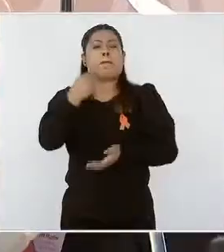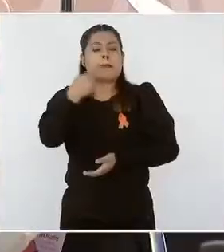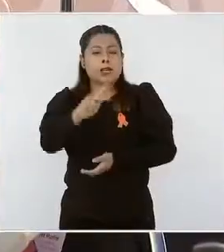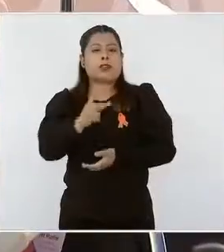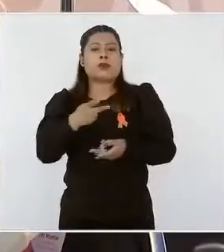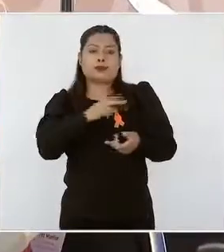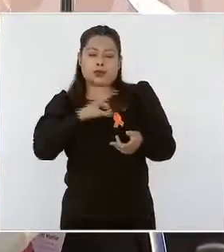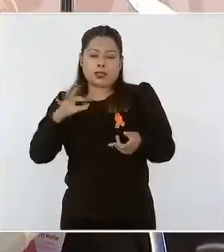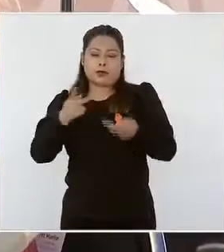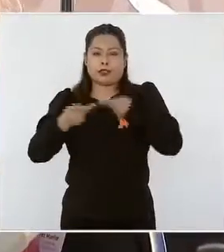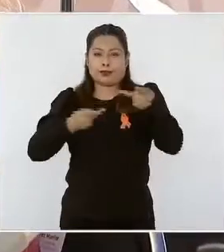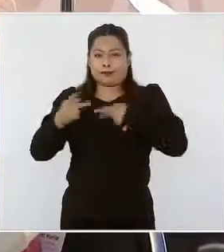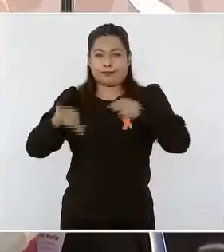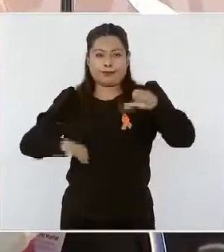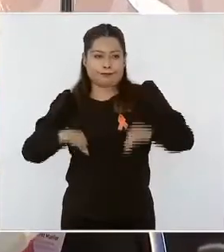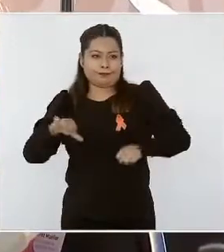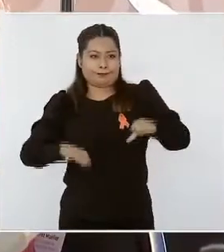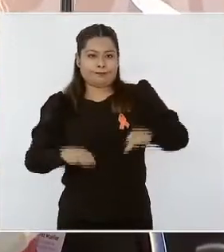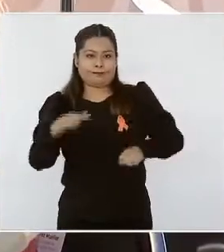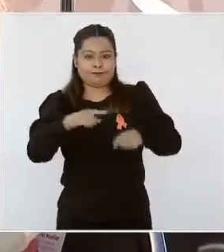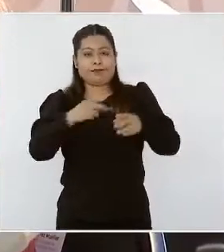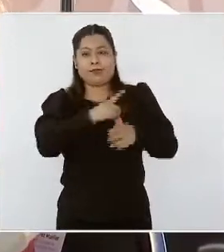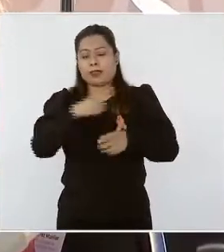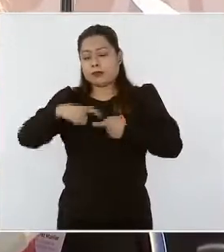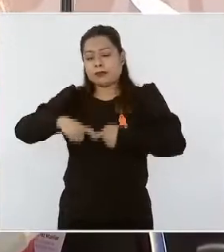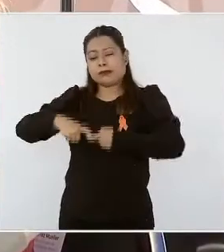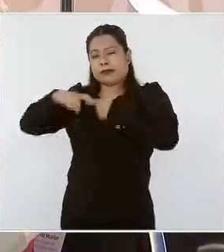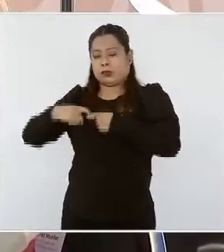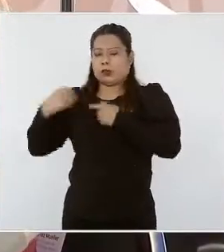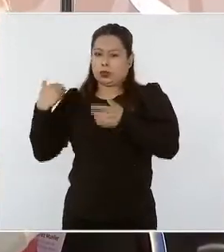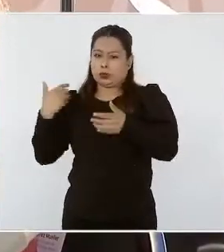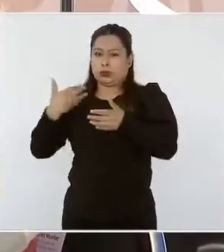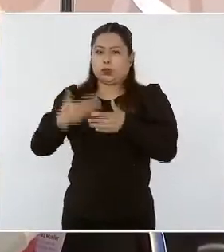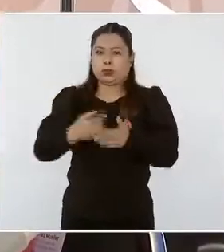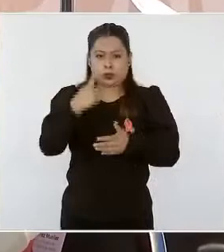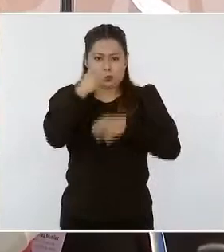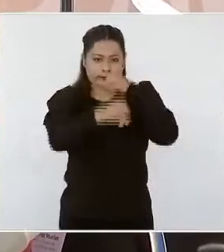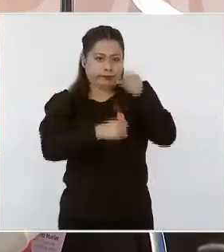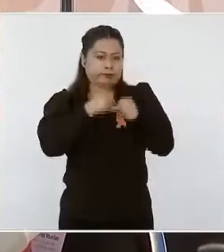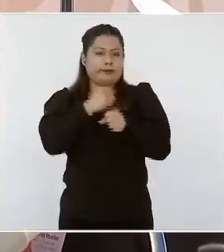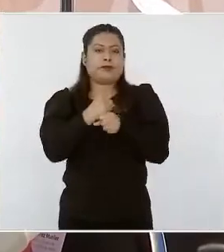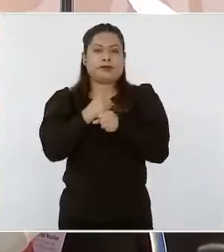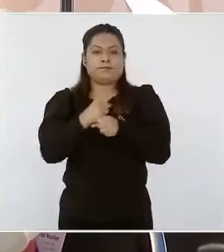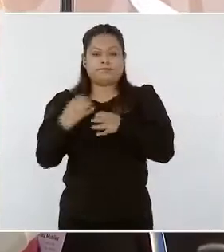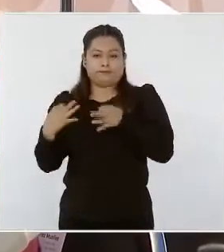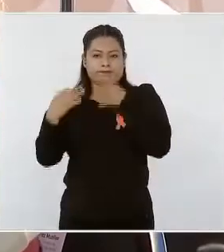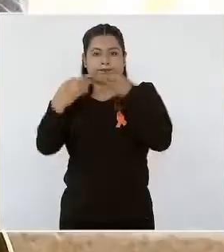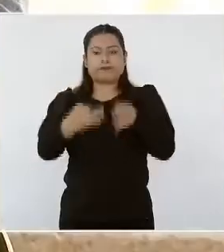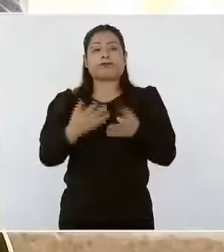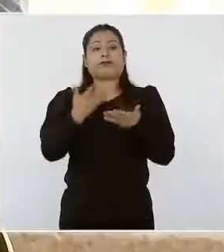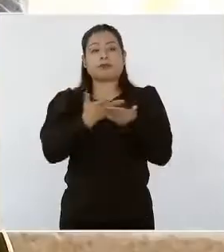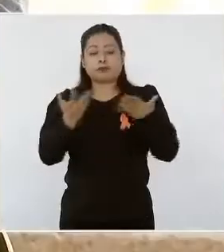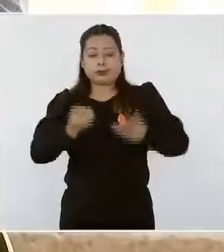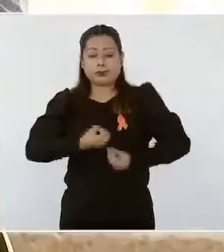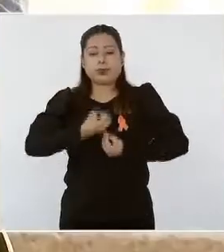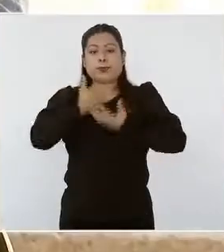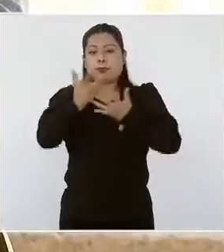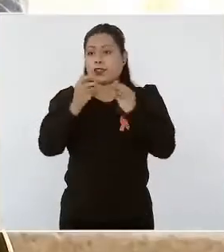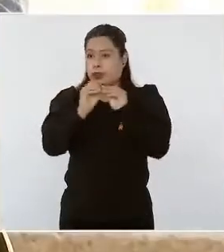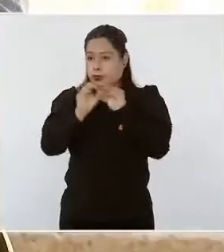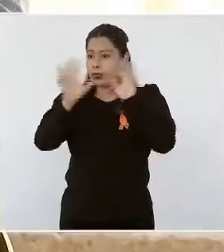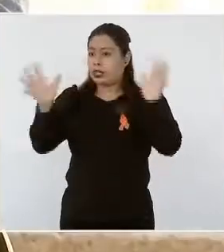realizar estas actividades que tuvimos que suspender durante más de un año. El mensaje es muy claro,